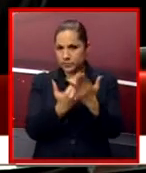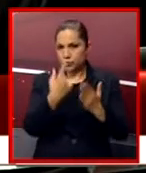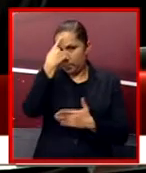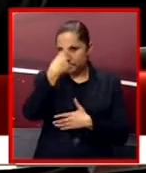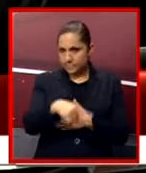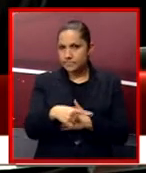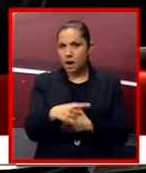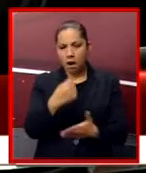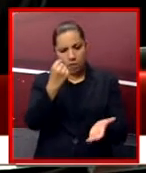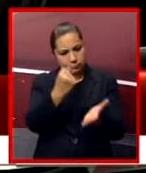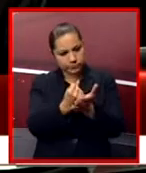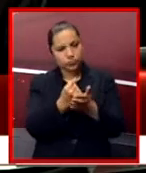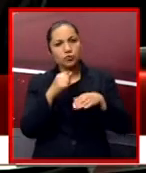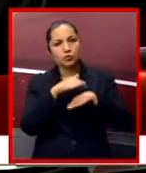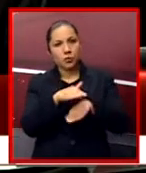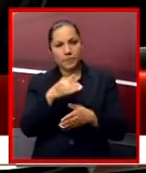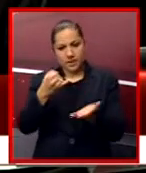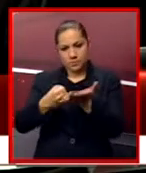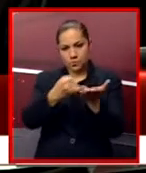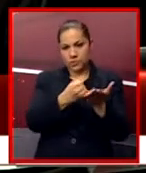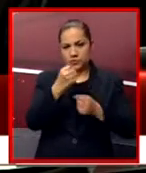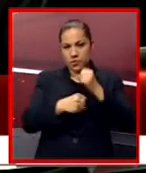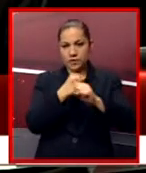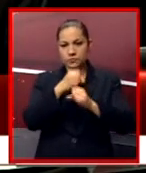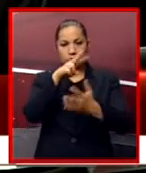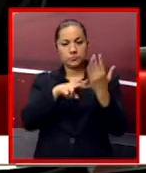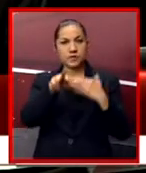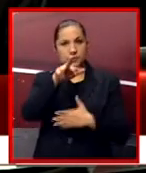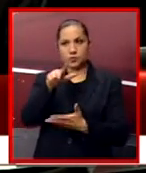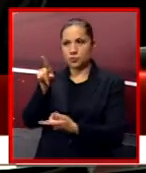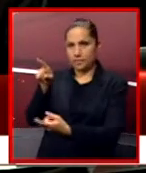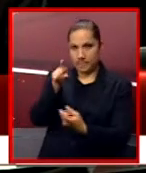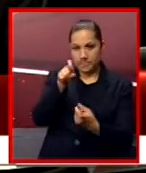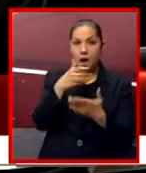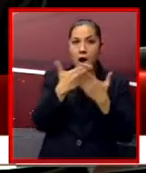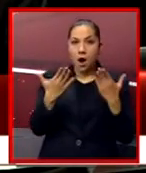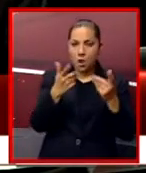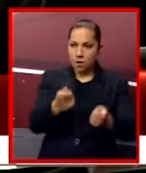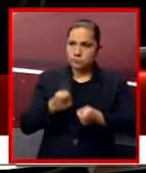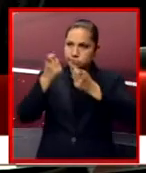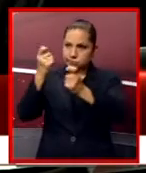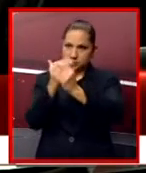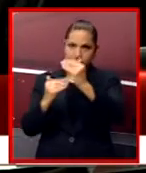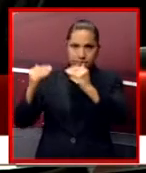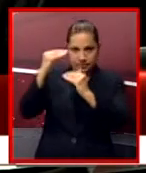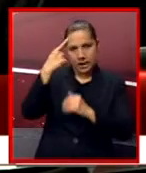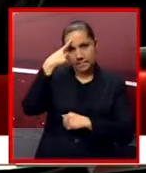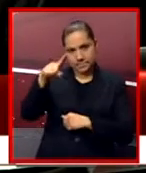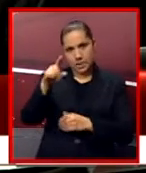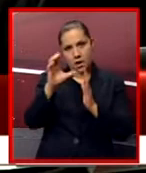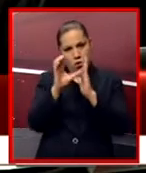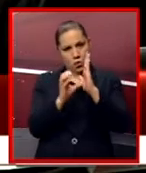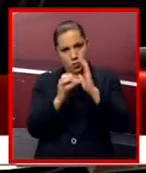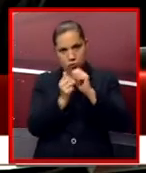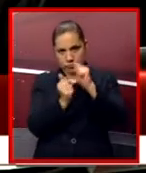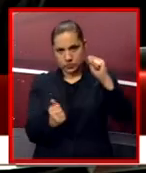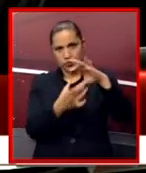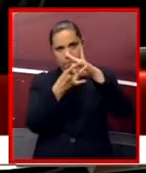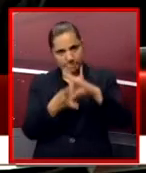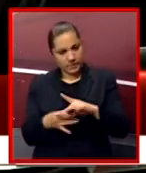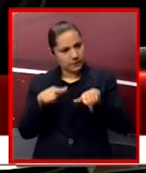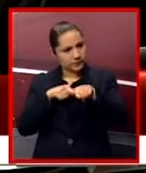Ingresos de la Federación para el ejercicio fiscal de 2018. Se remite al Ejecutivo Federal para los efectos del